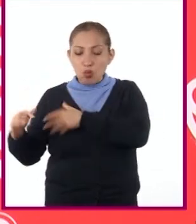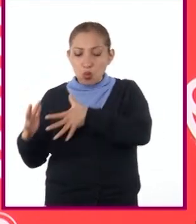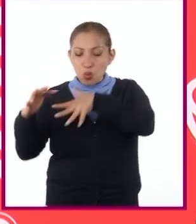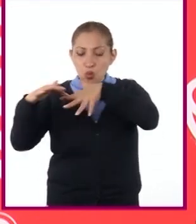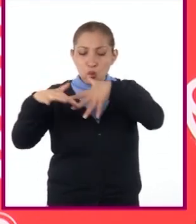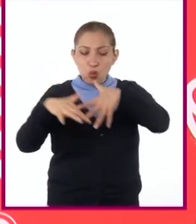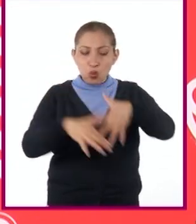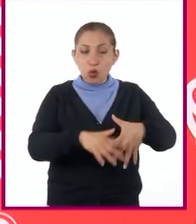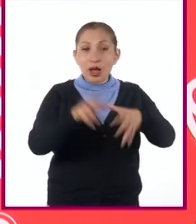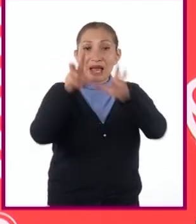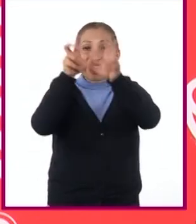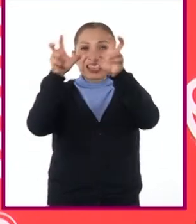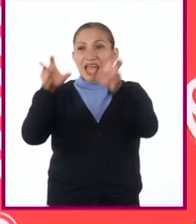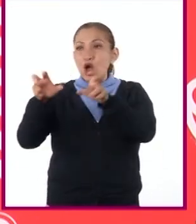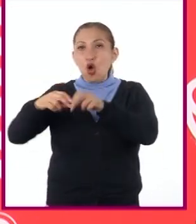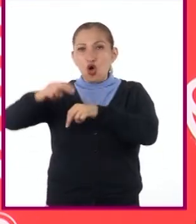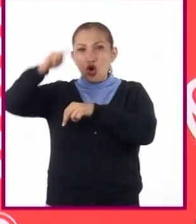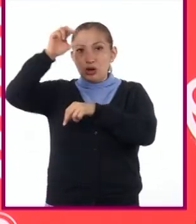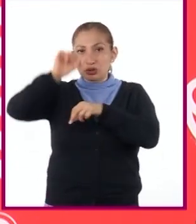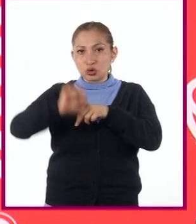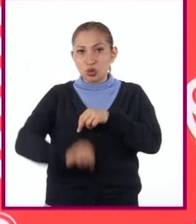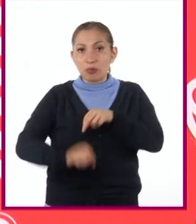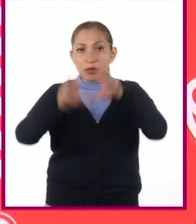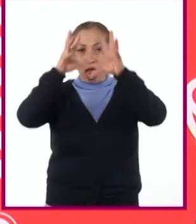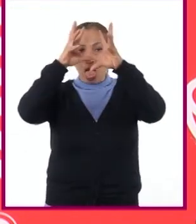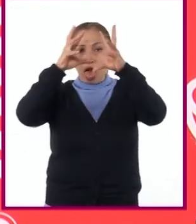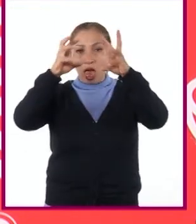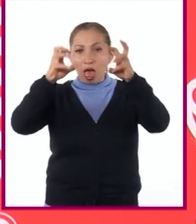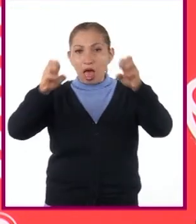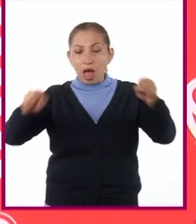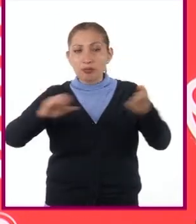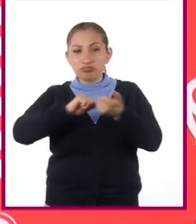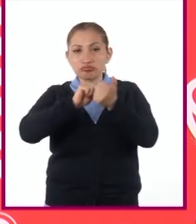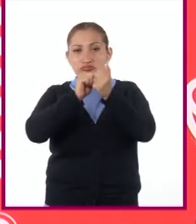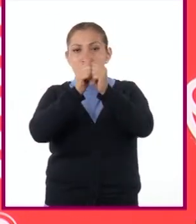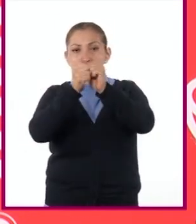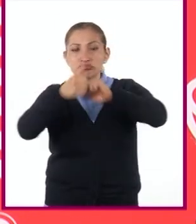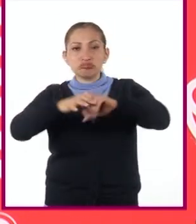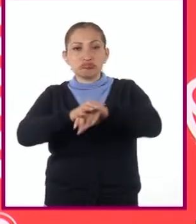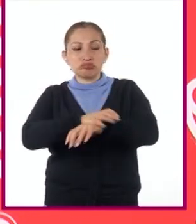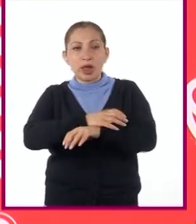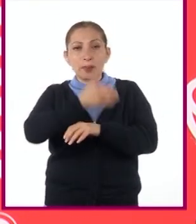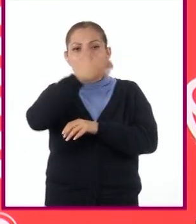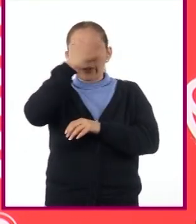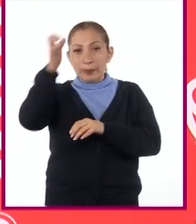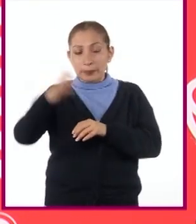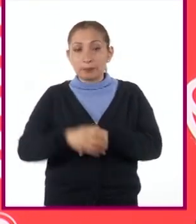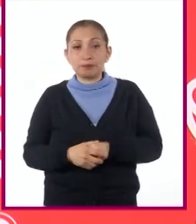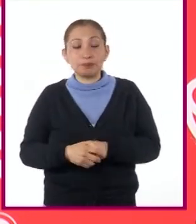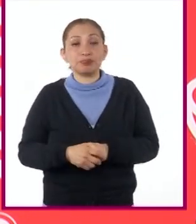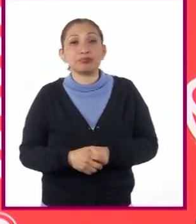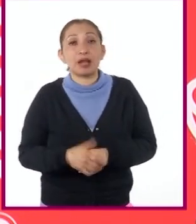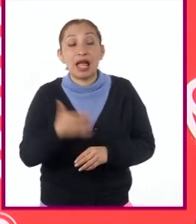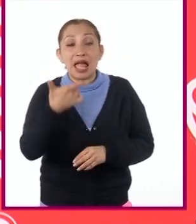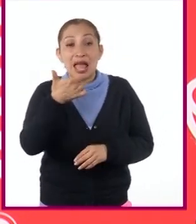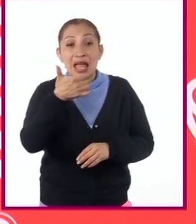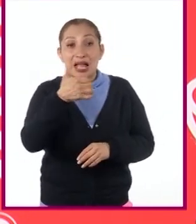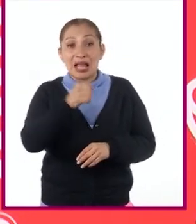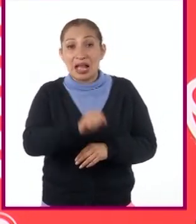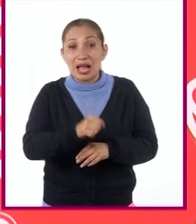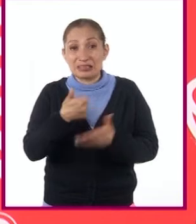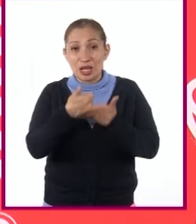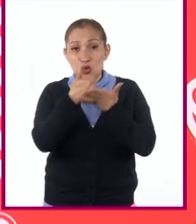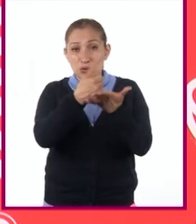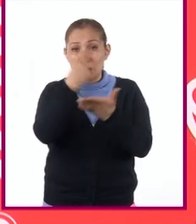provocada por el deshielo de los polos como consecuencia del cambio climático, debido al aumento de gases de